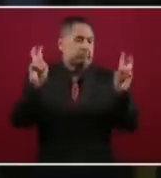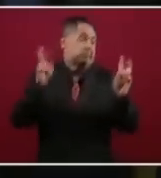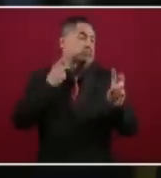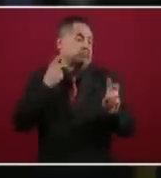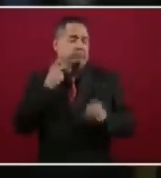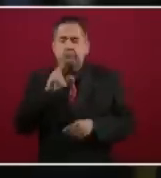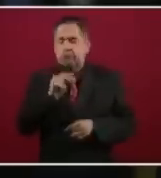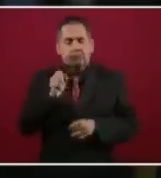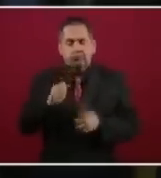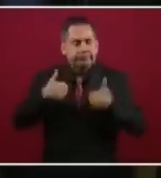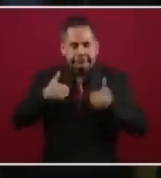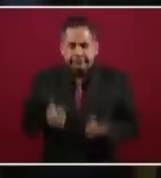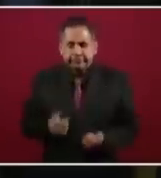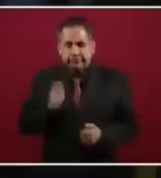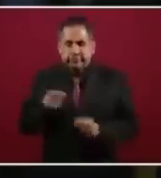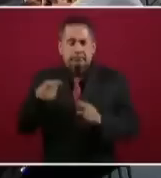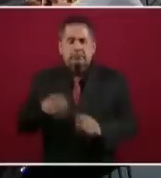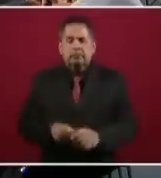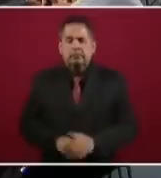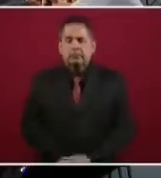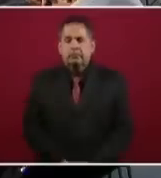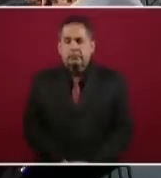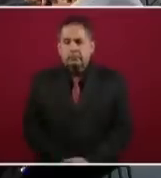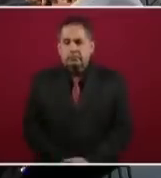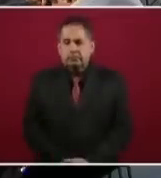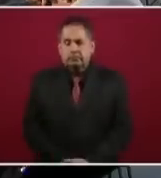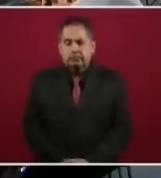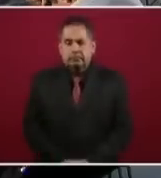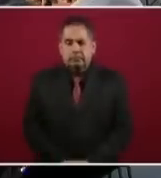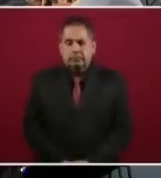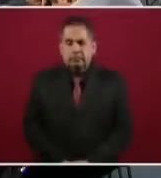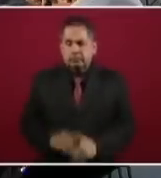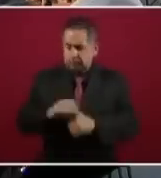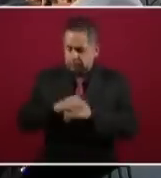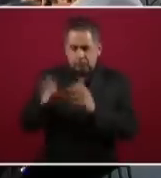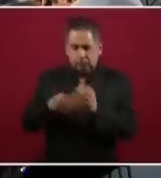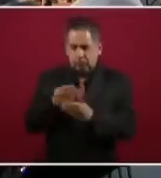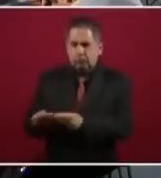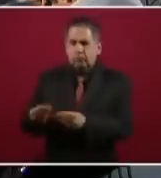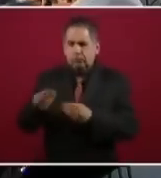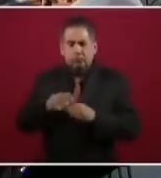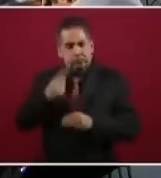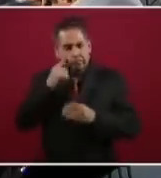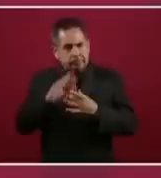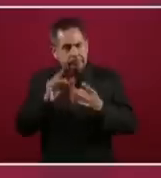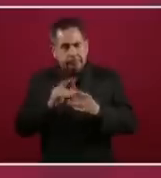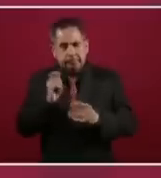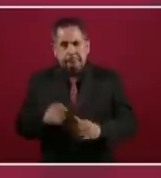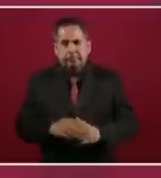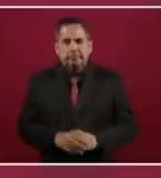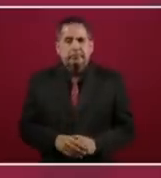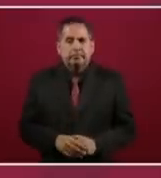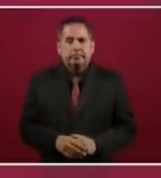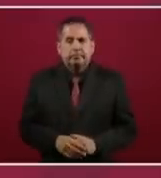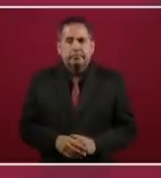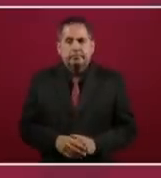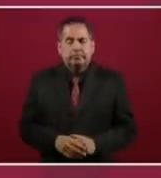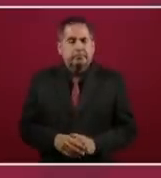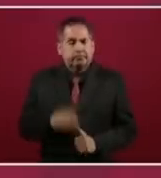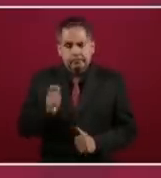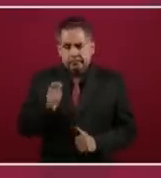pseudopolíticos no están entendiendo de qué se trata. Bueno, entréganos la información. Mire, aquí